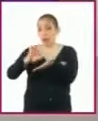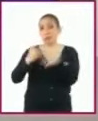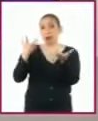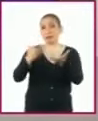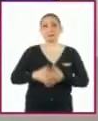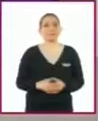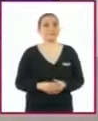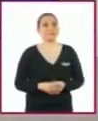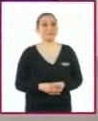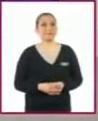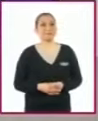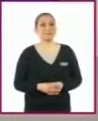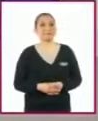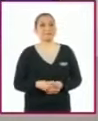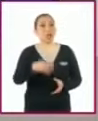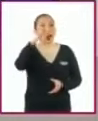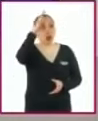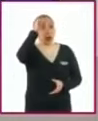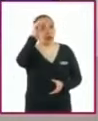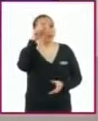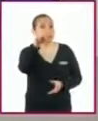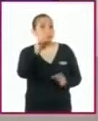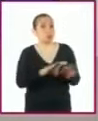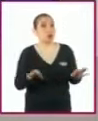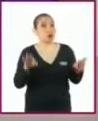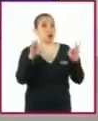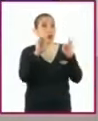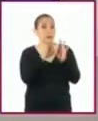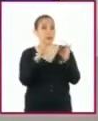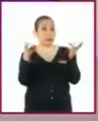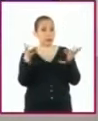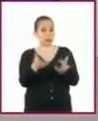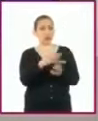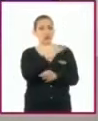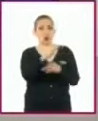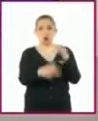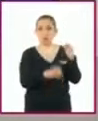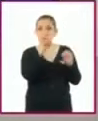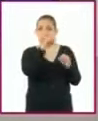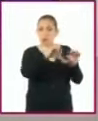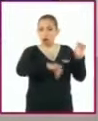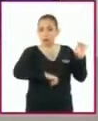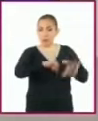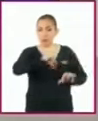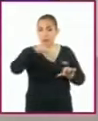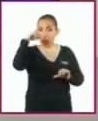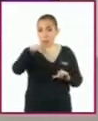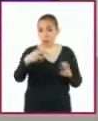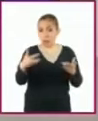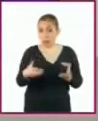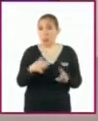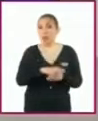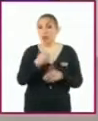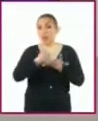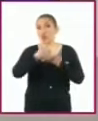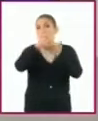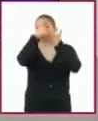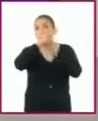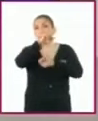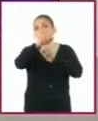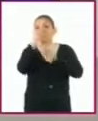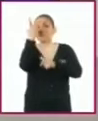ejecutarla. Recuerden que es muy importante llevar a cabo todas las actividades que se les plantean, ya que les permitirán